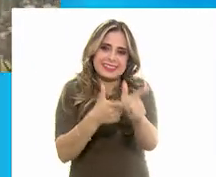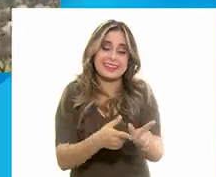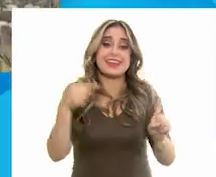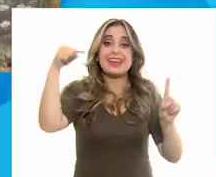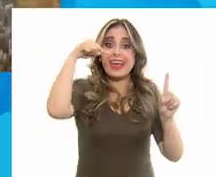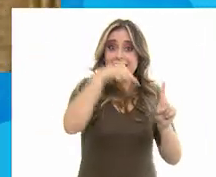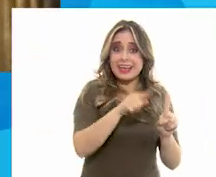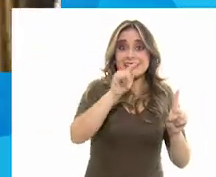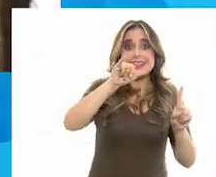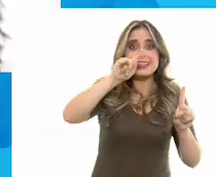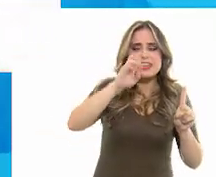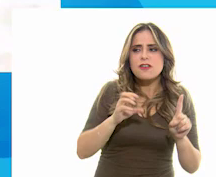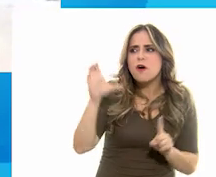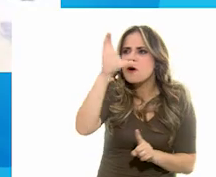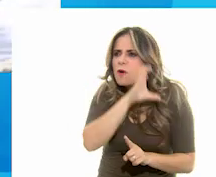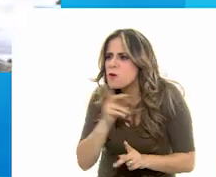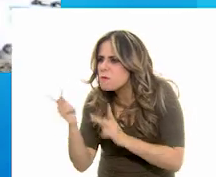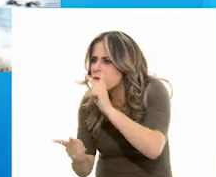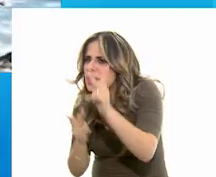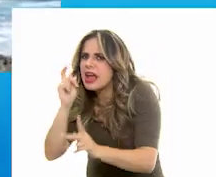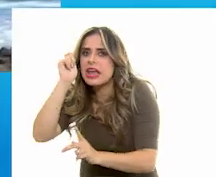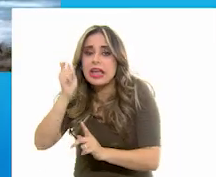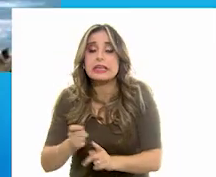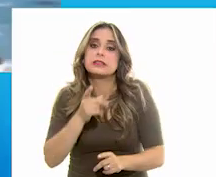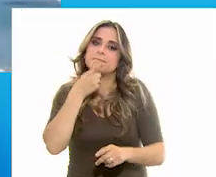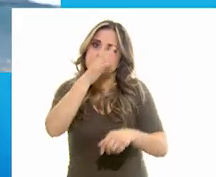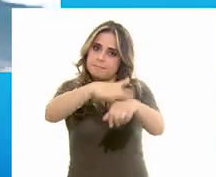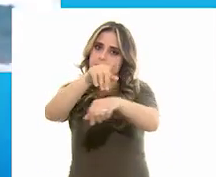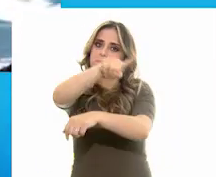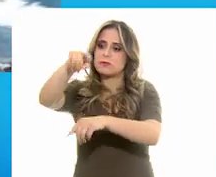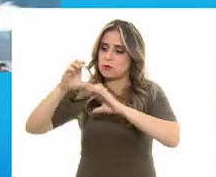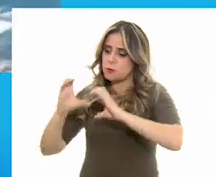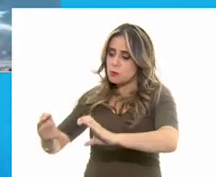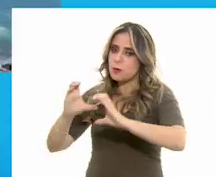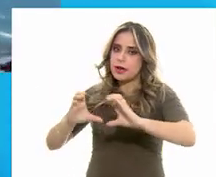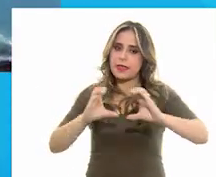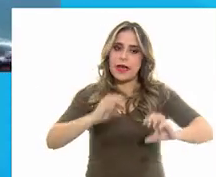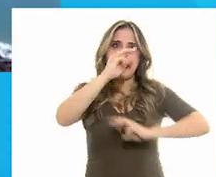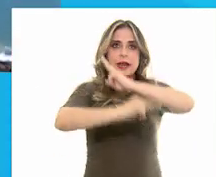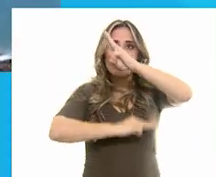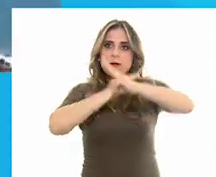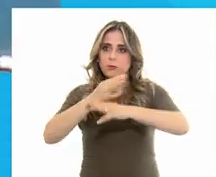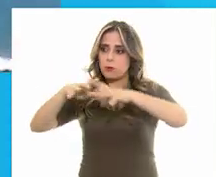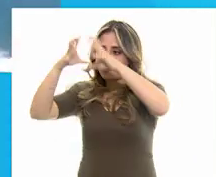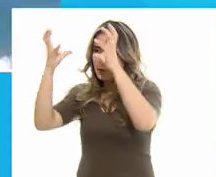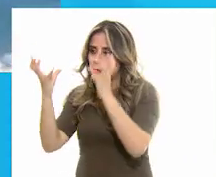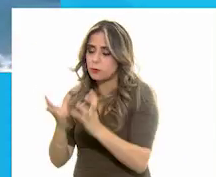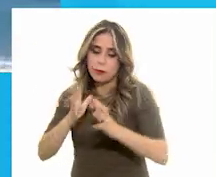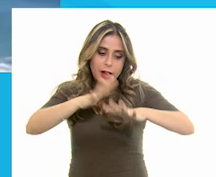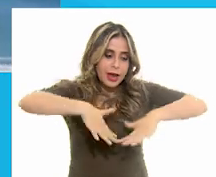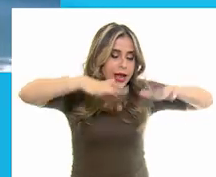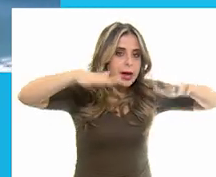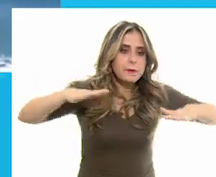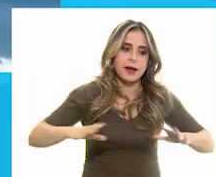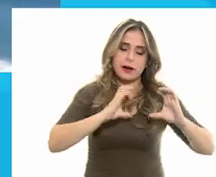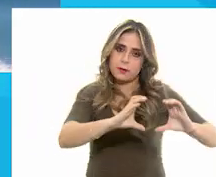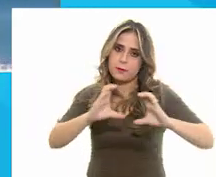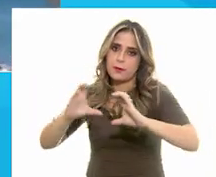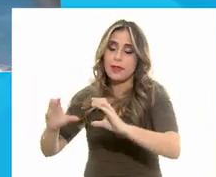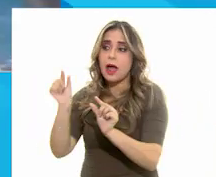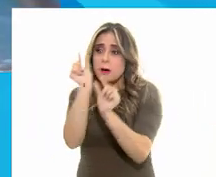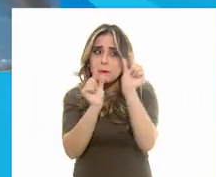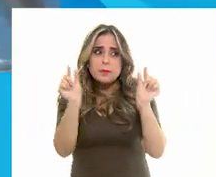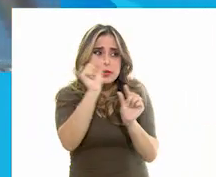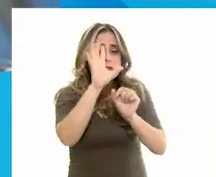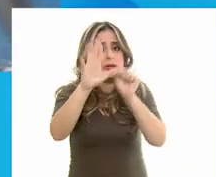Tito curioso te invita a cuidar la vida que existe en la tierra y el mar. Conoce a los bichos, te